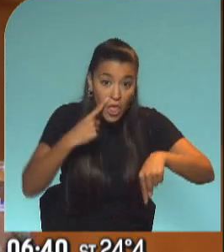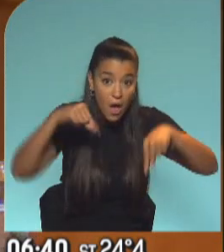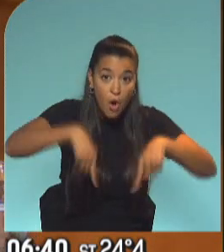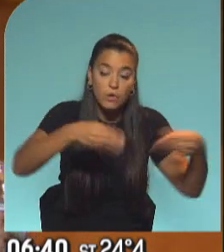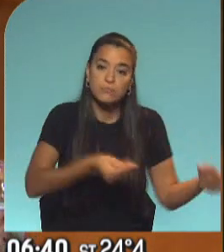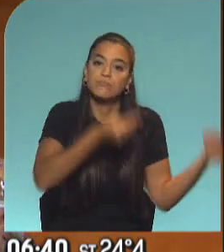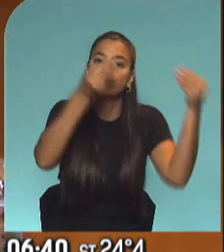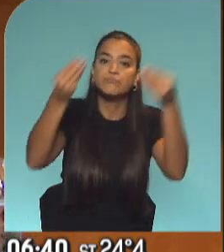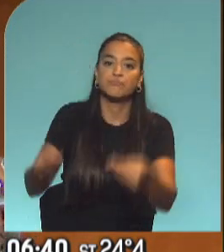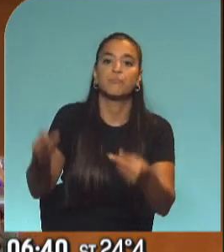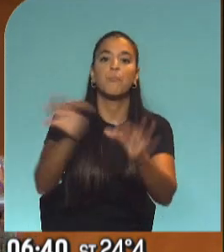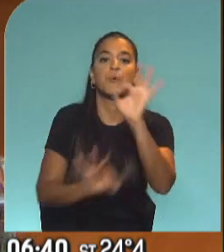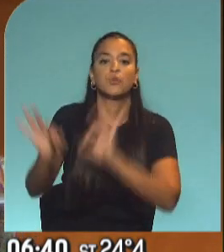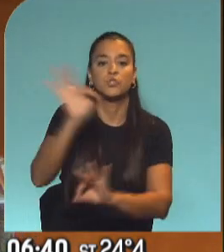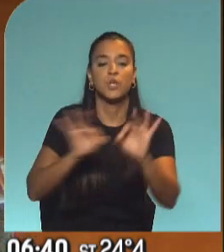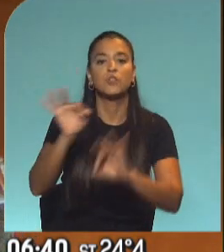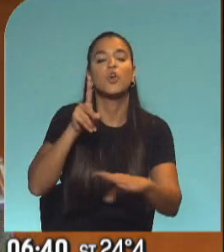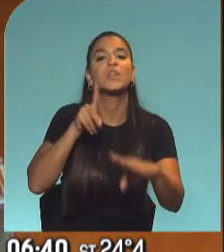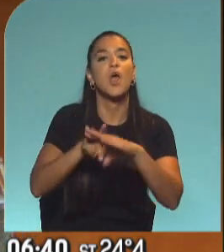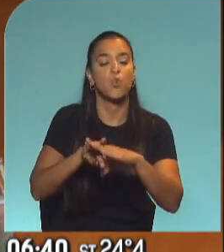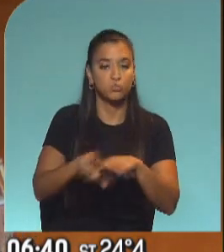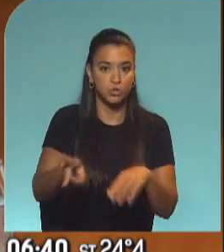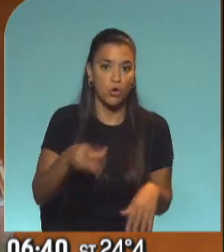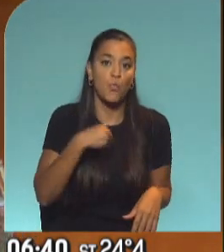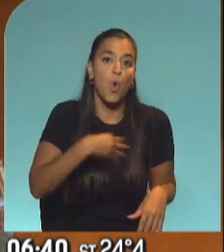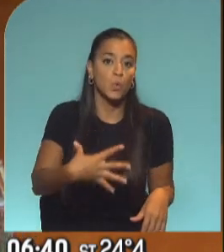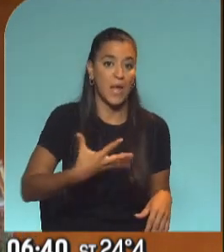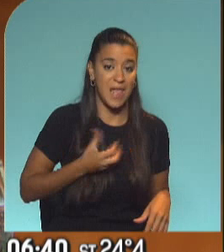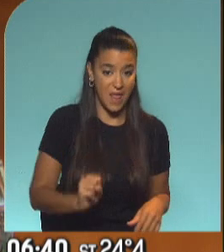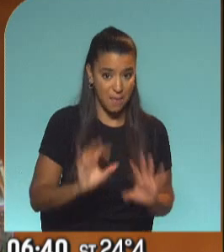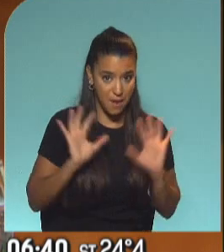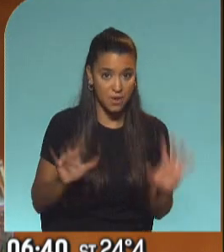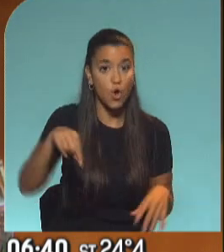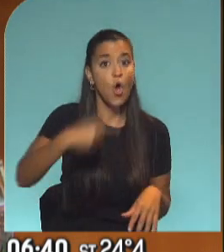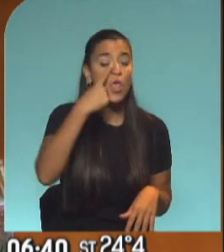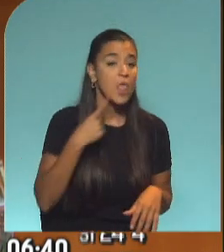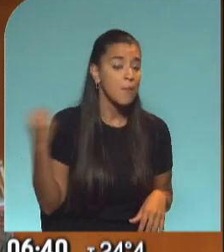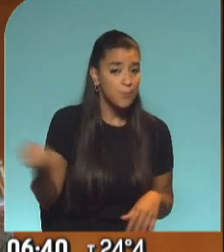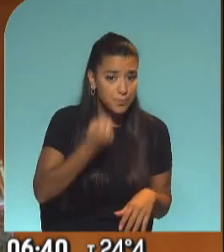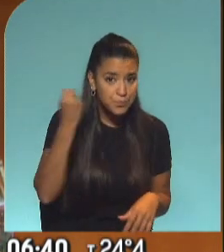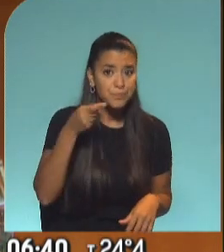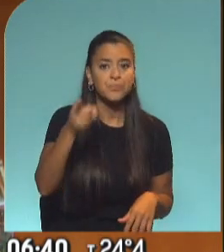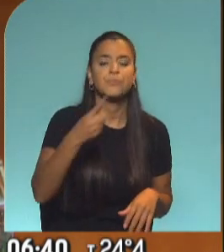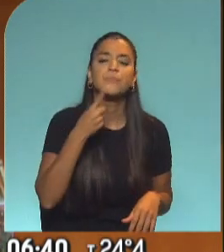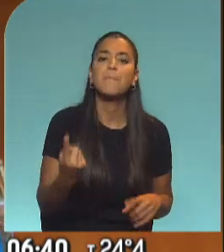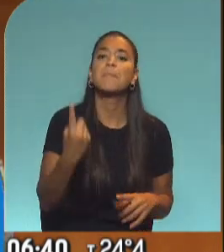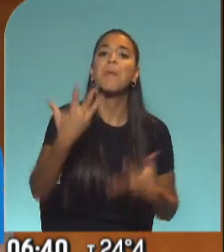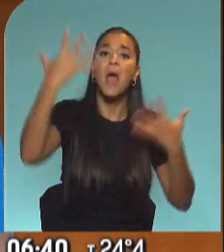al recinto el proyecto de interrupción voluntaria del embarazo, enviado, vos hablabas de un día histórico, bueno, enviado por primera